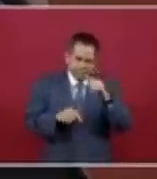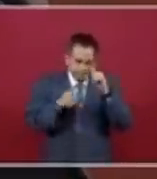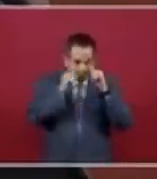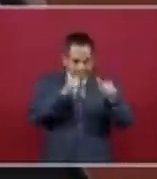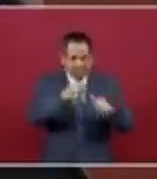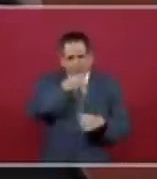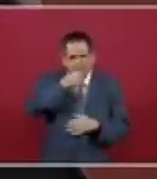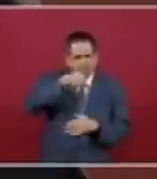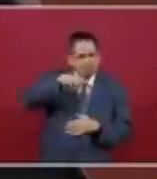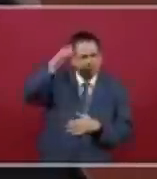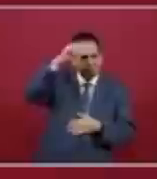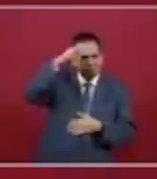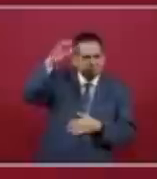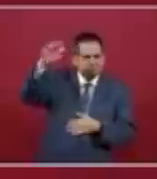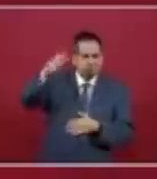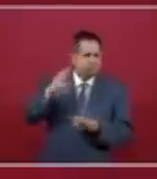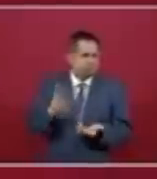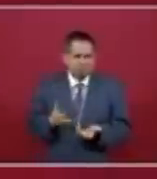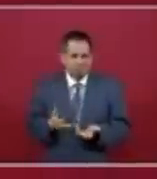adultos mayores,